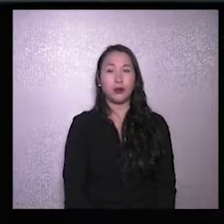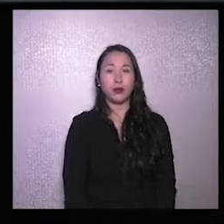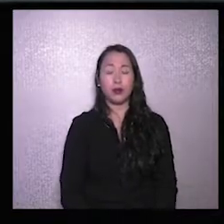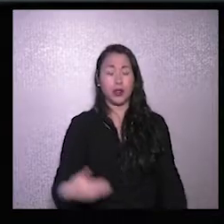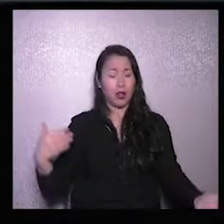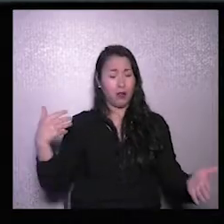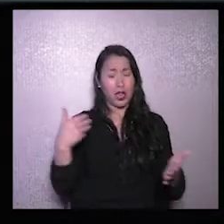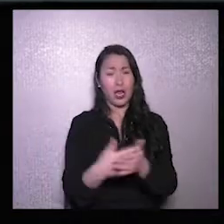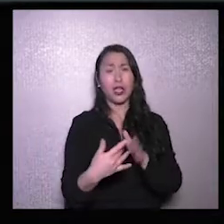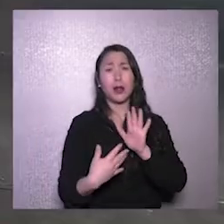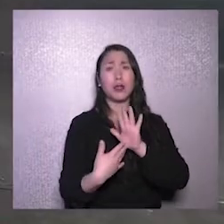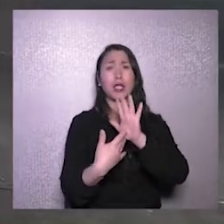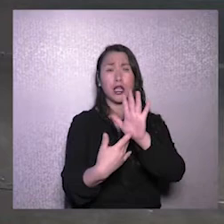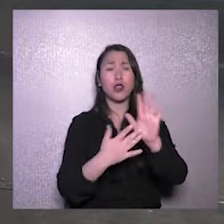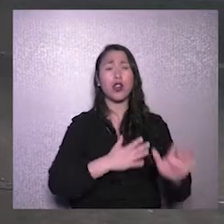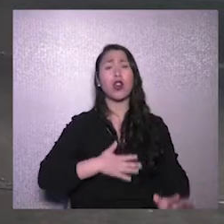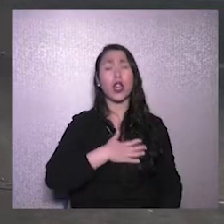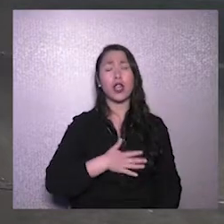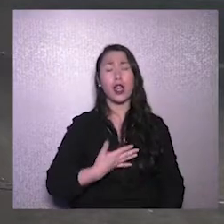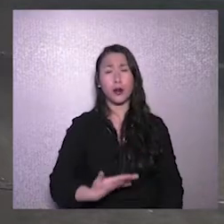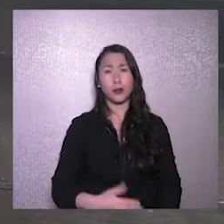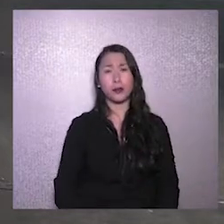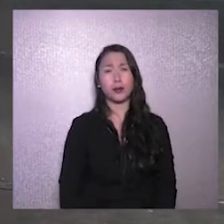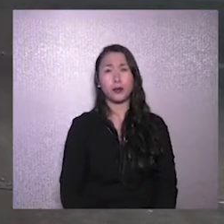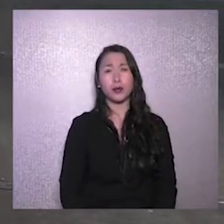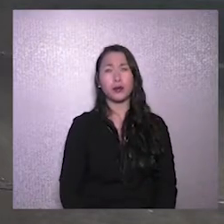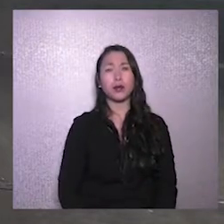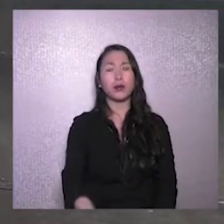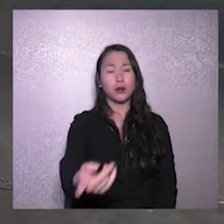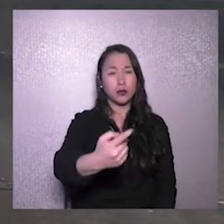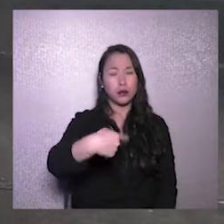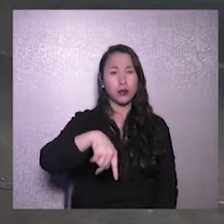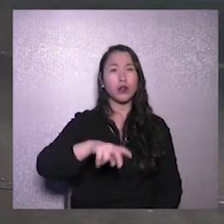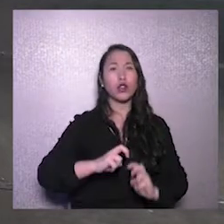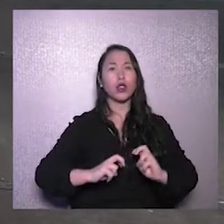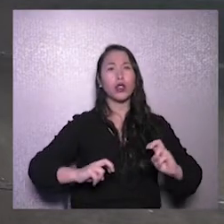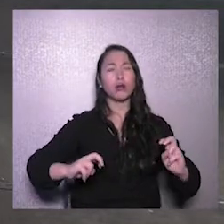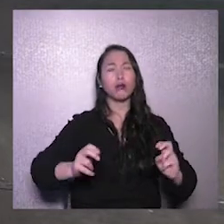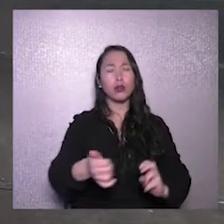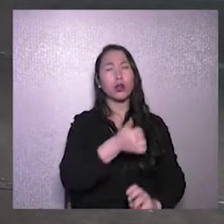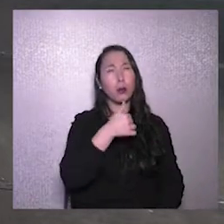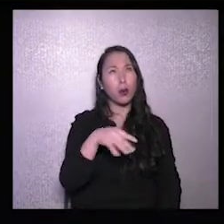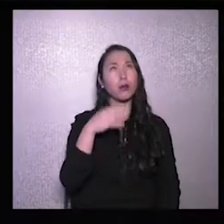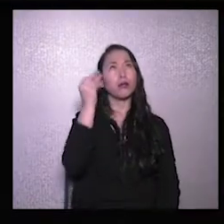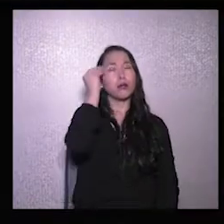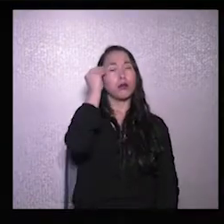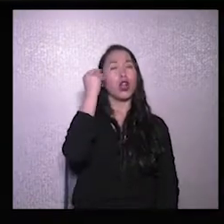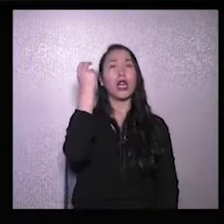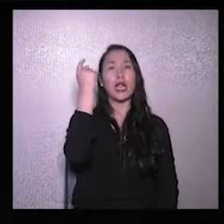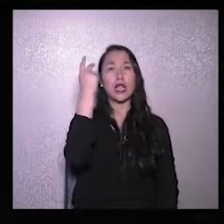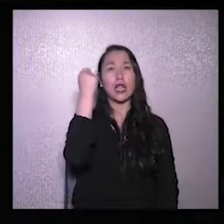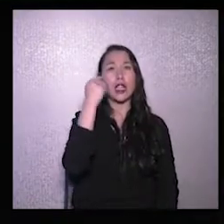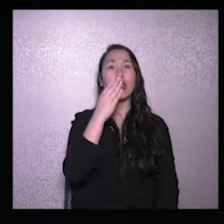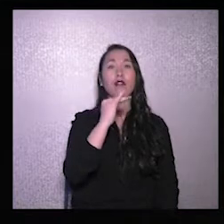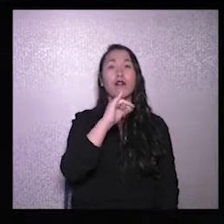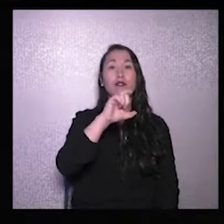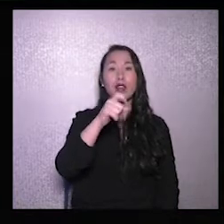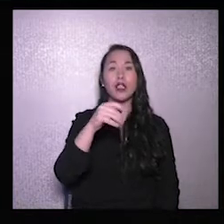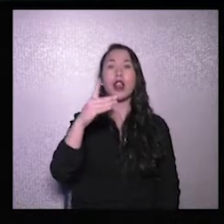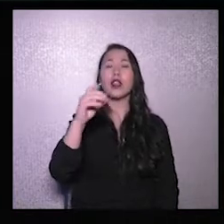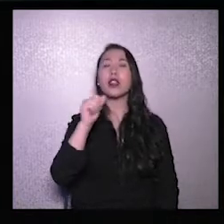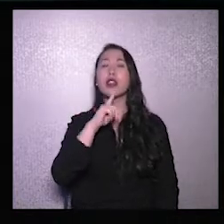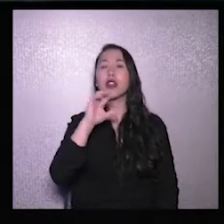esta presentación lo que quiero que nos quedemos todos con la idea de que el Big Data ofrece